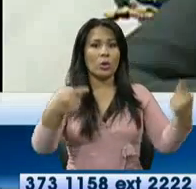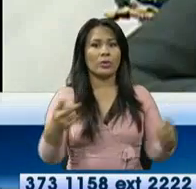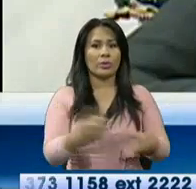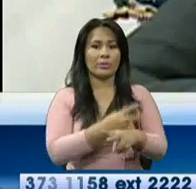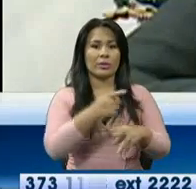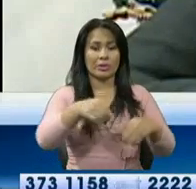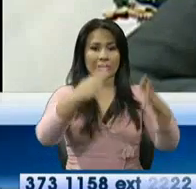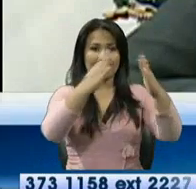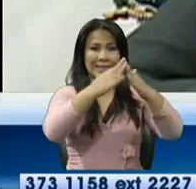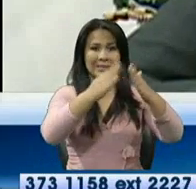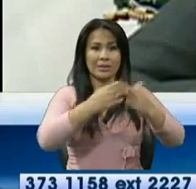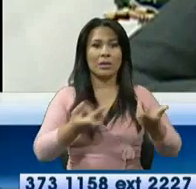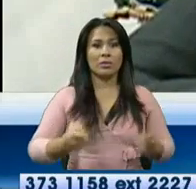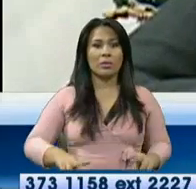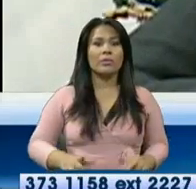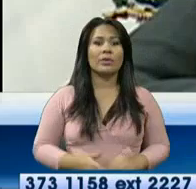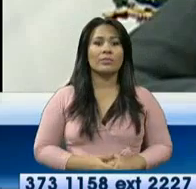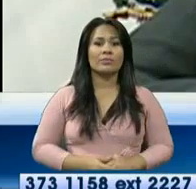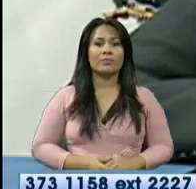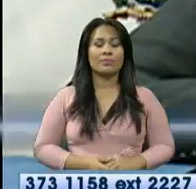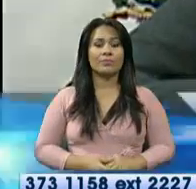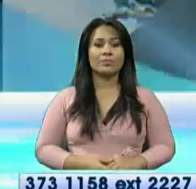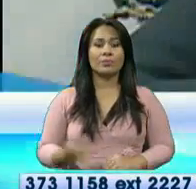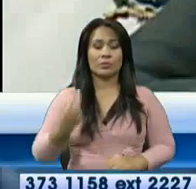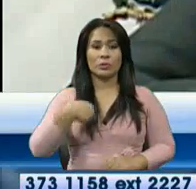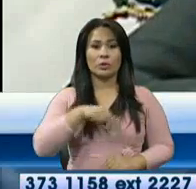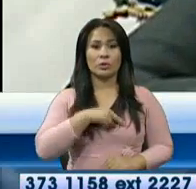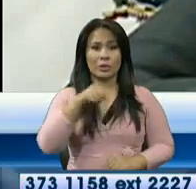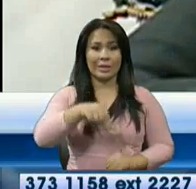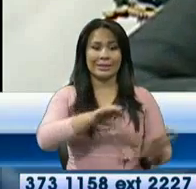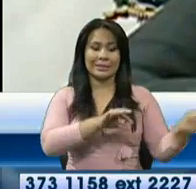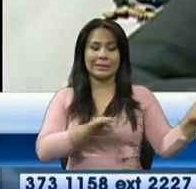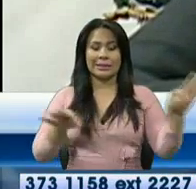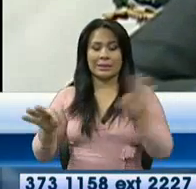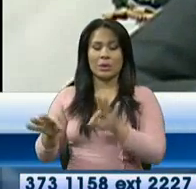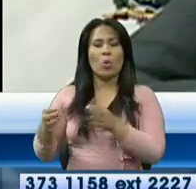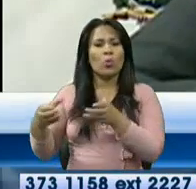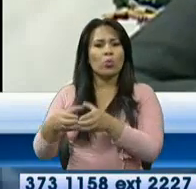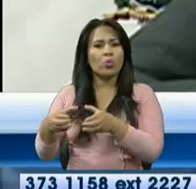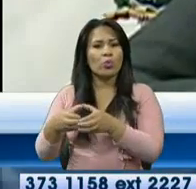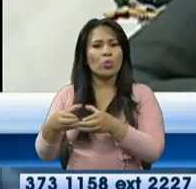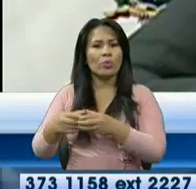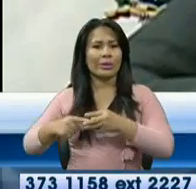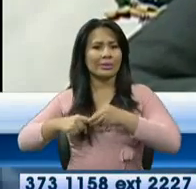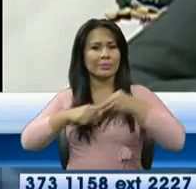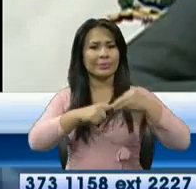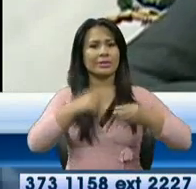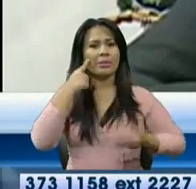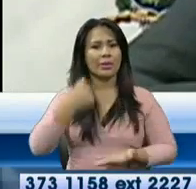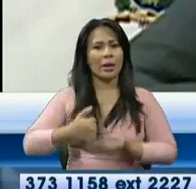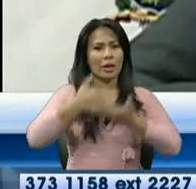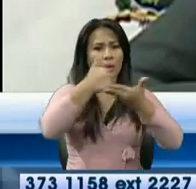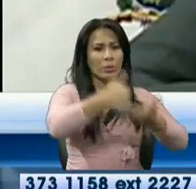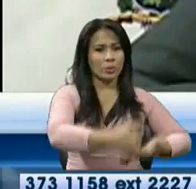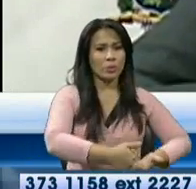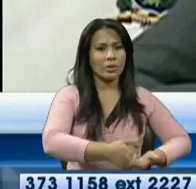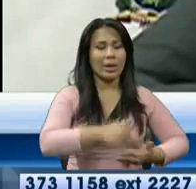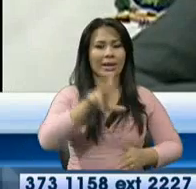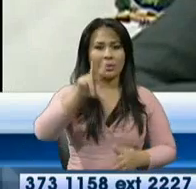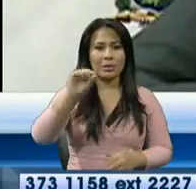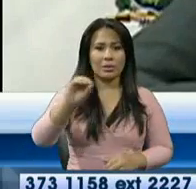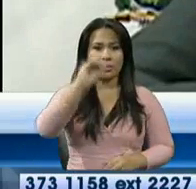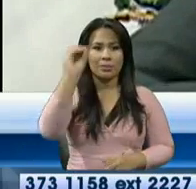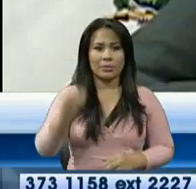estaban solución va a tener justamente una de lograr una reducción inmediata de aproximadamente el 30 por